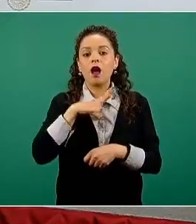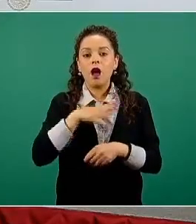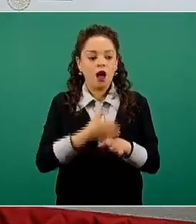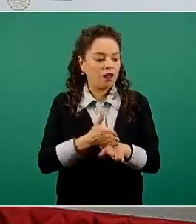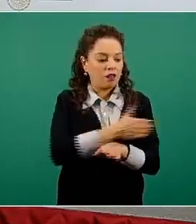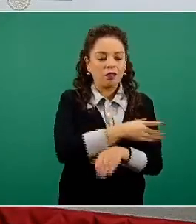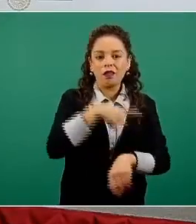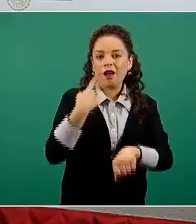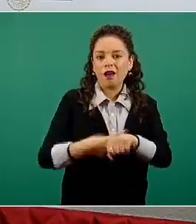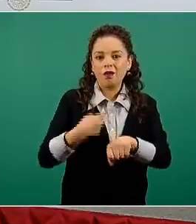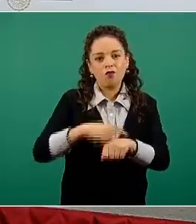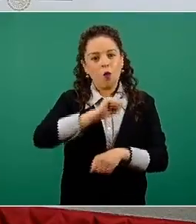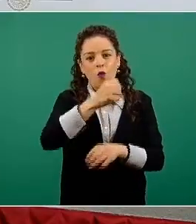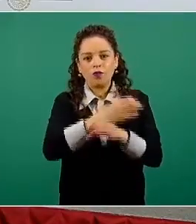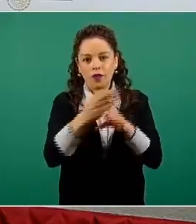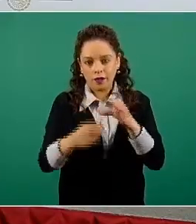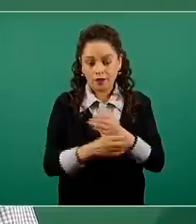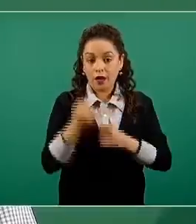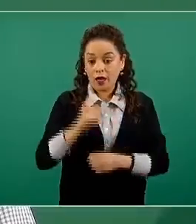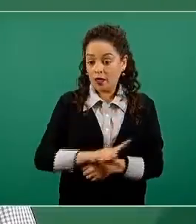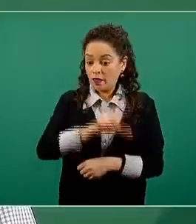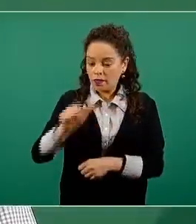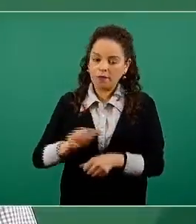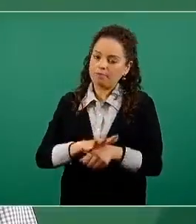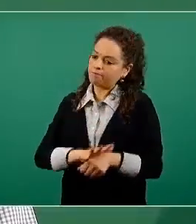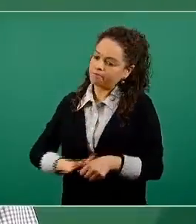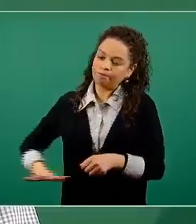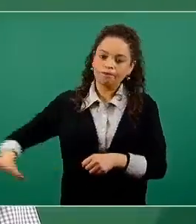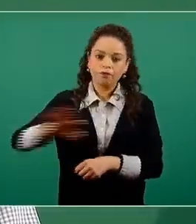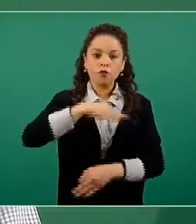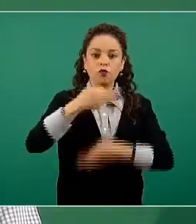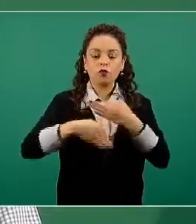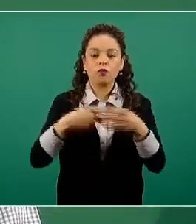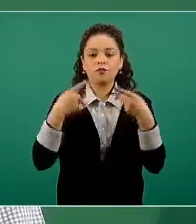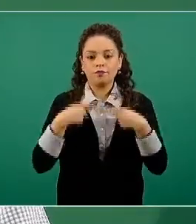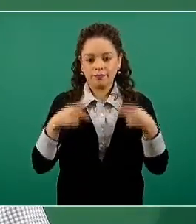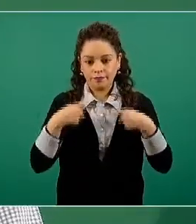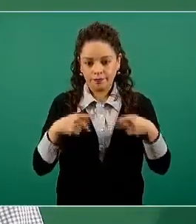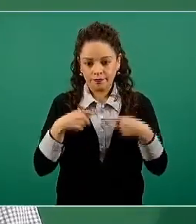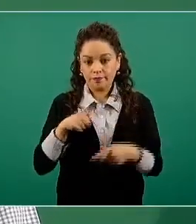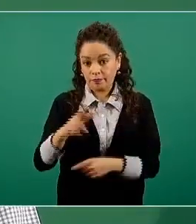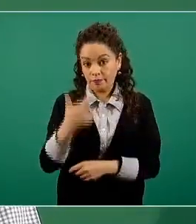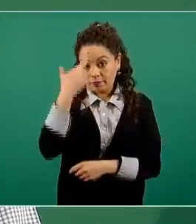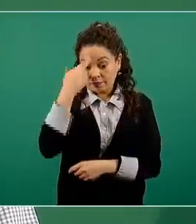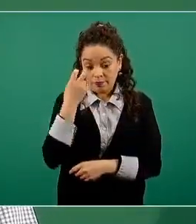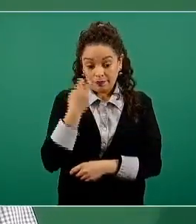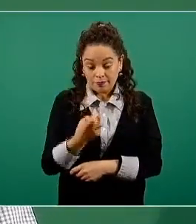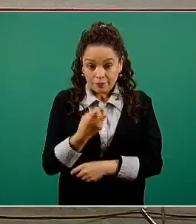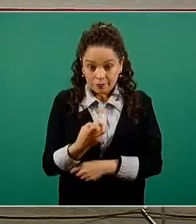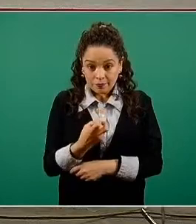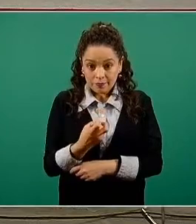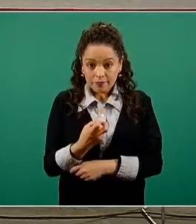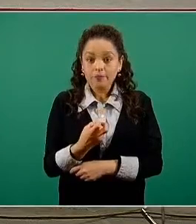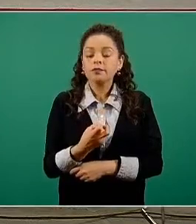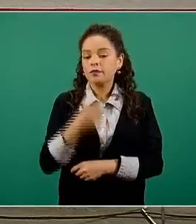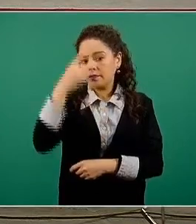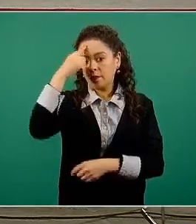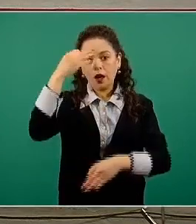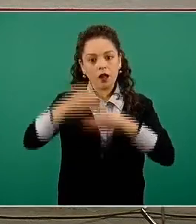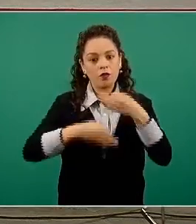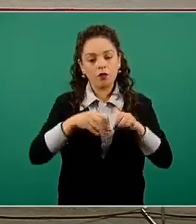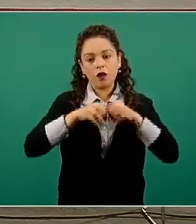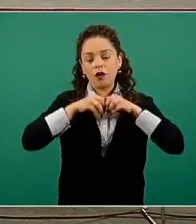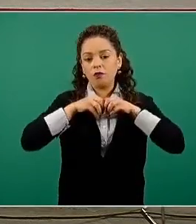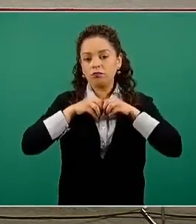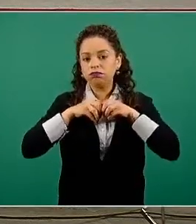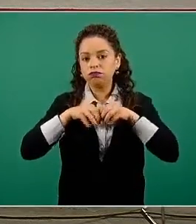riesgo, y enseguida toda la demás población, recordando que esta es una campaña que es para todos de